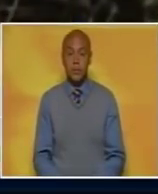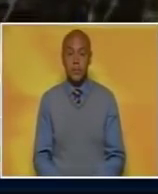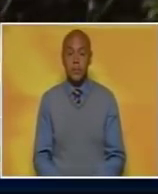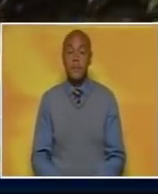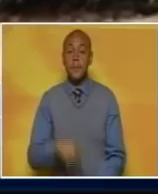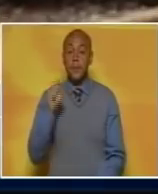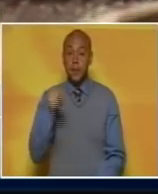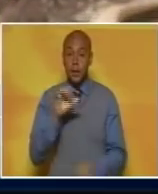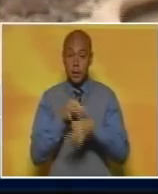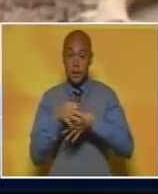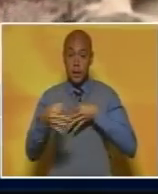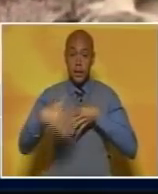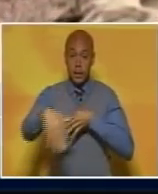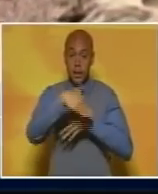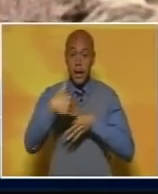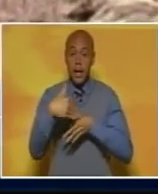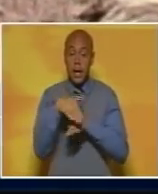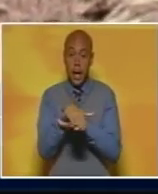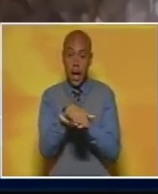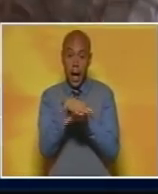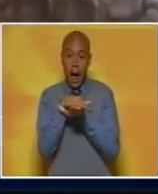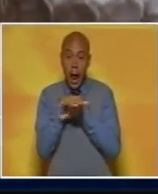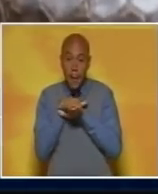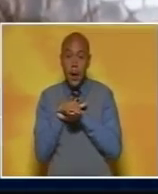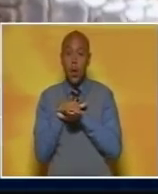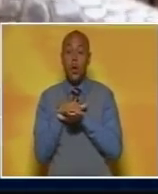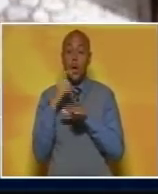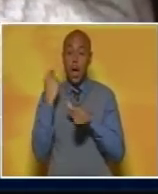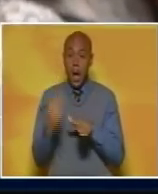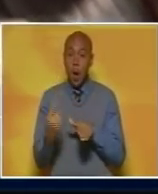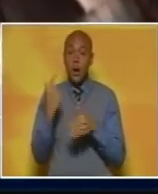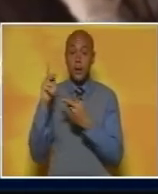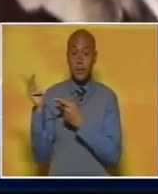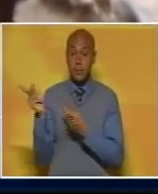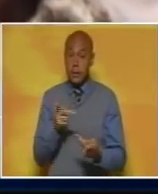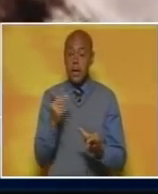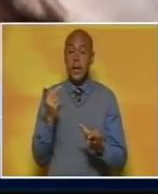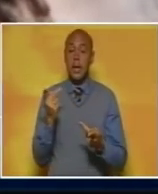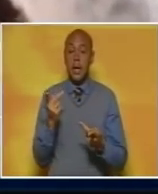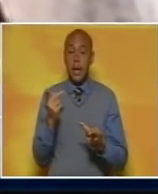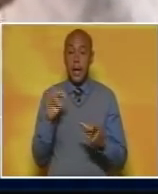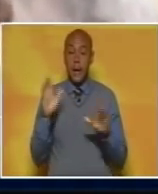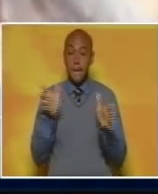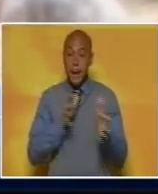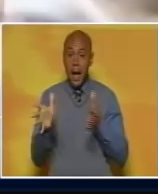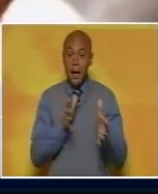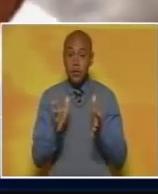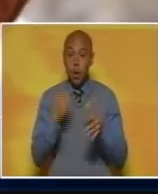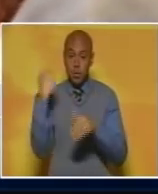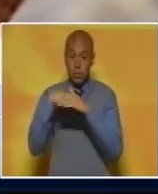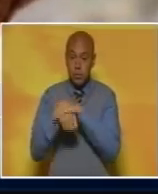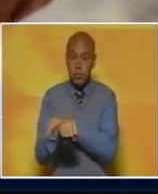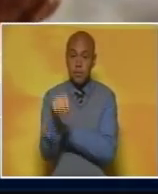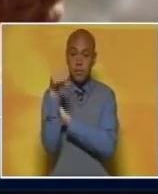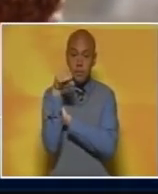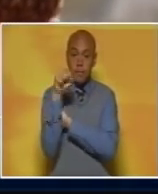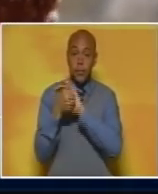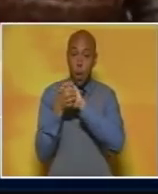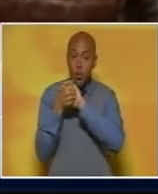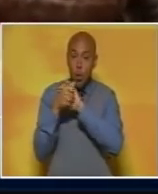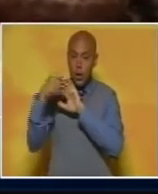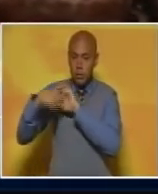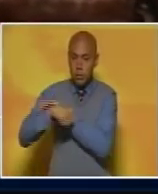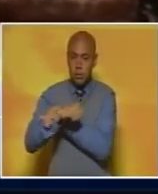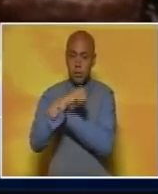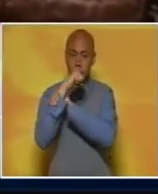La isla española en Galápagos se alista para recibir en marzo a la famosa tortuga Diego, quien retornará a